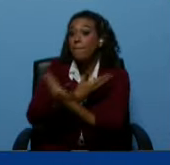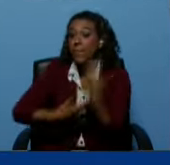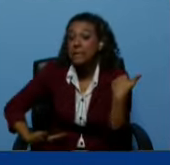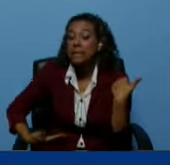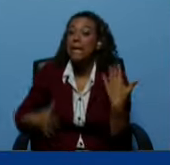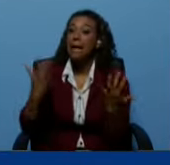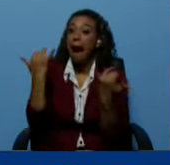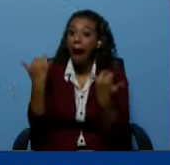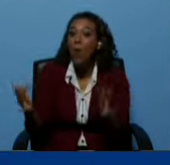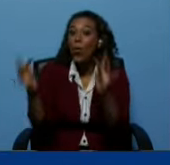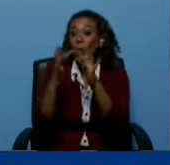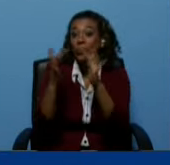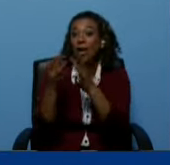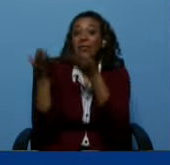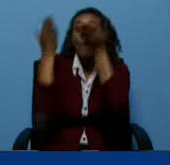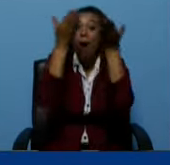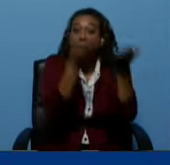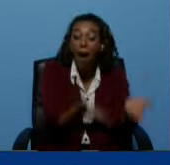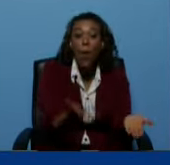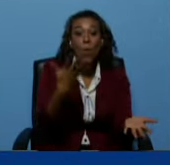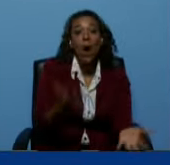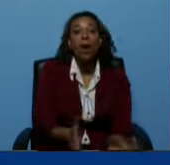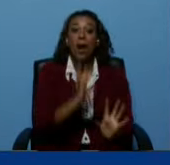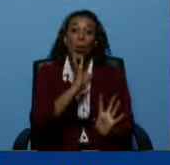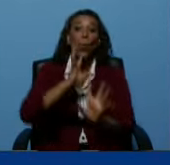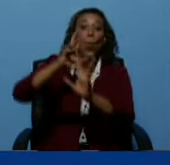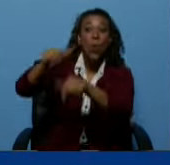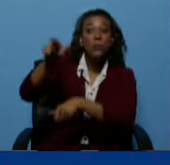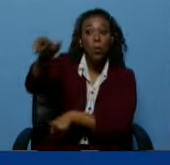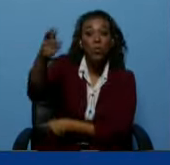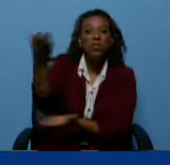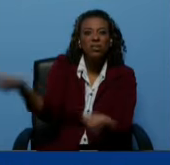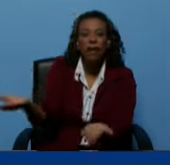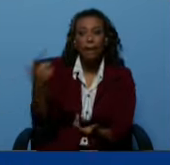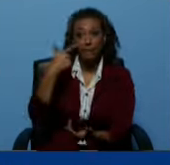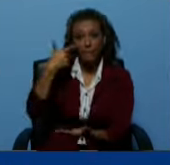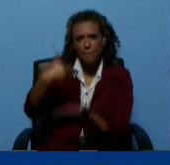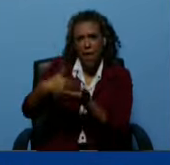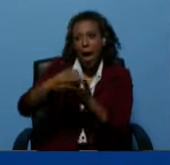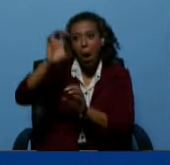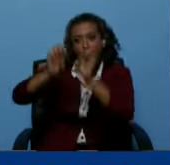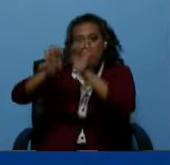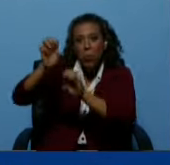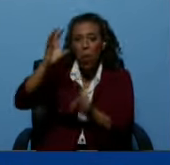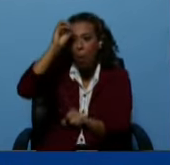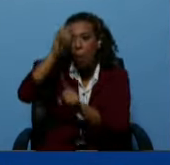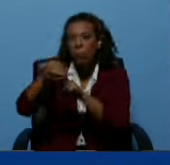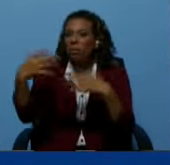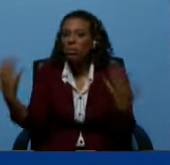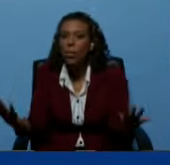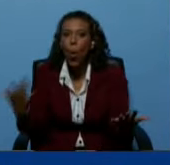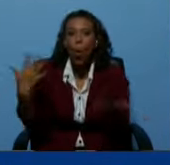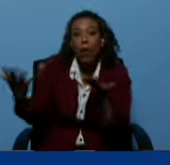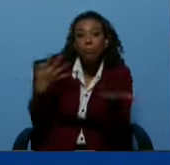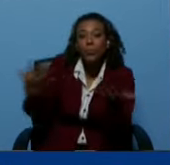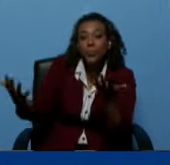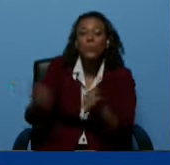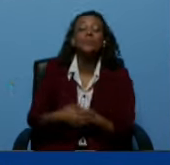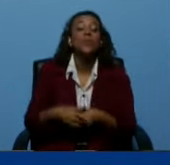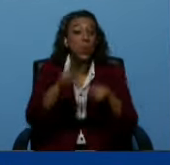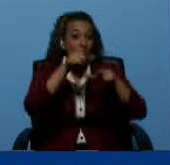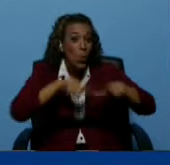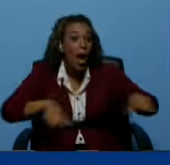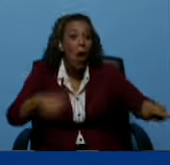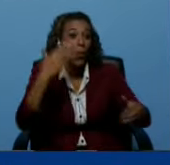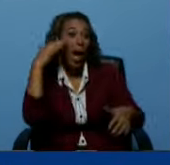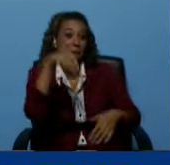damos aquí el pase para que, en este caso, usted, bueno, dé su opinión en función a esta obra tan grande que ha hecho